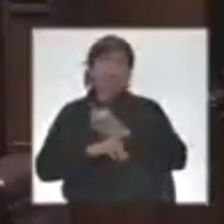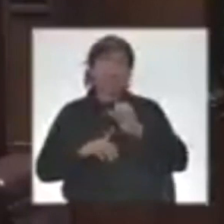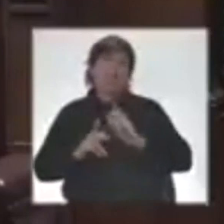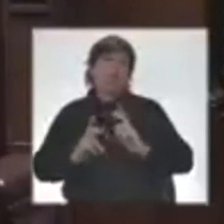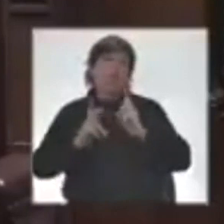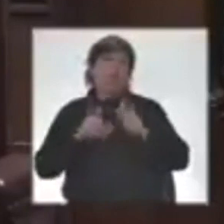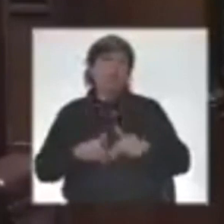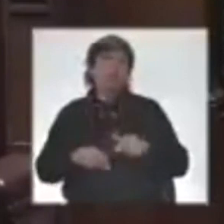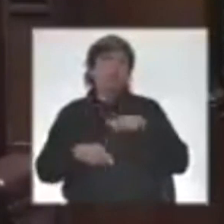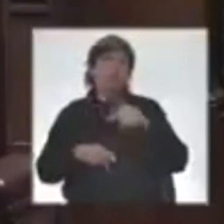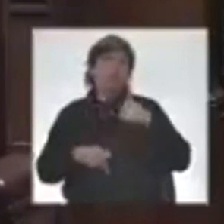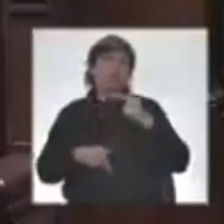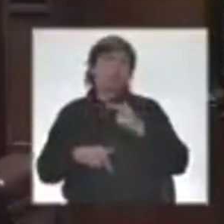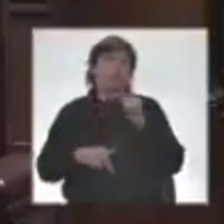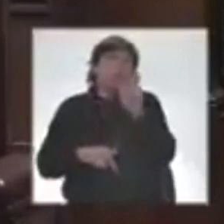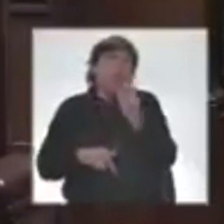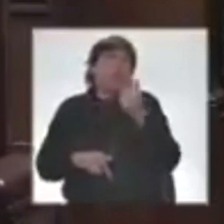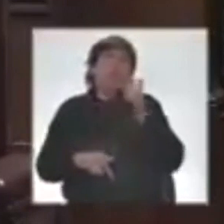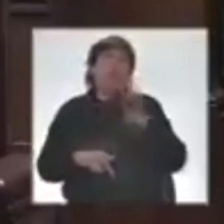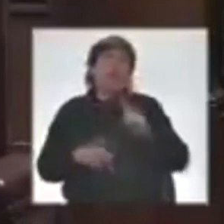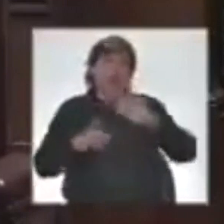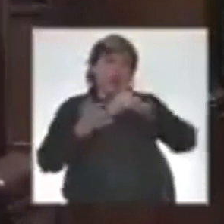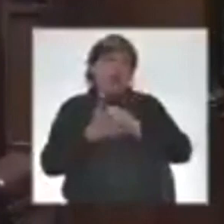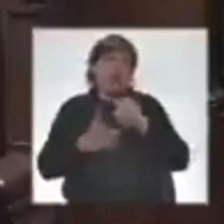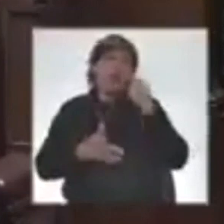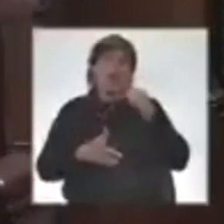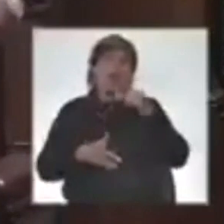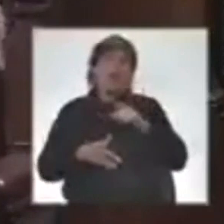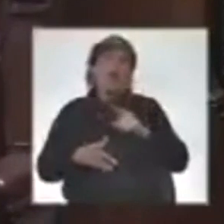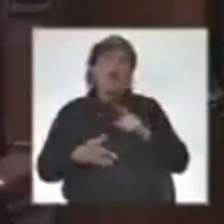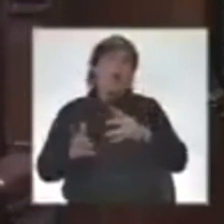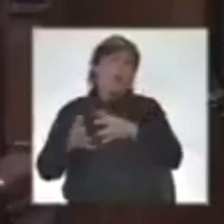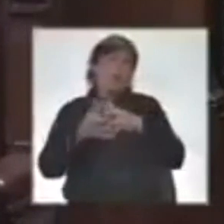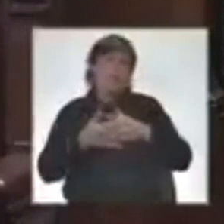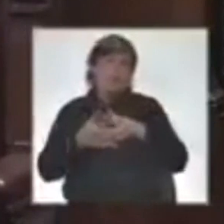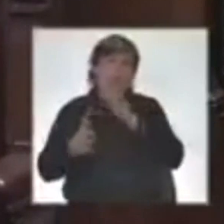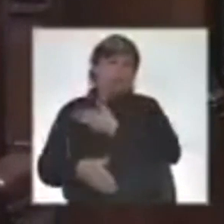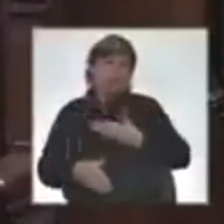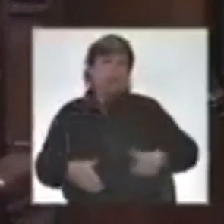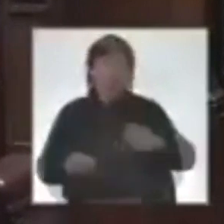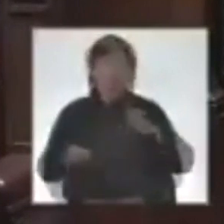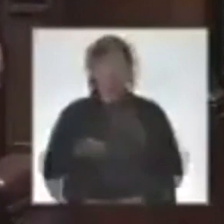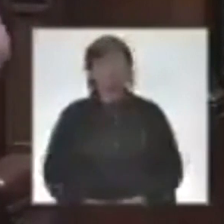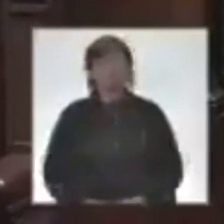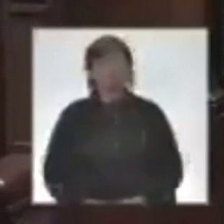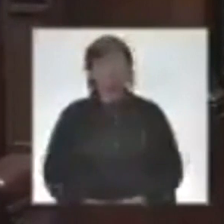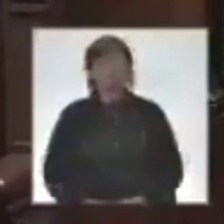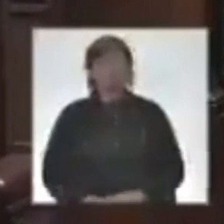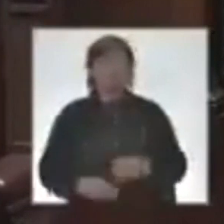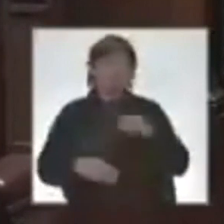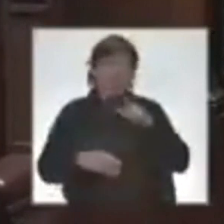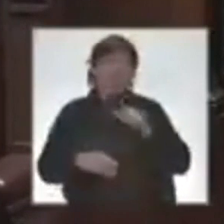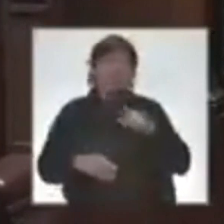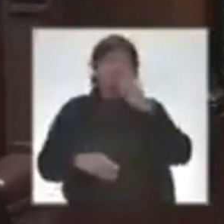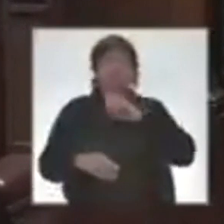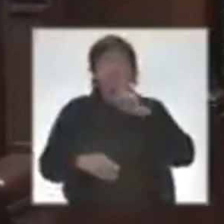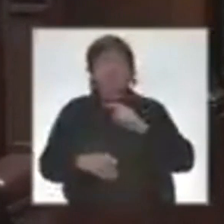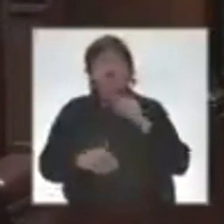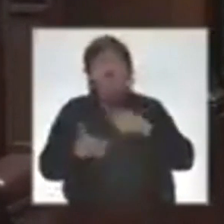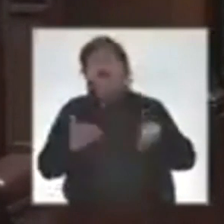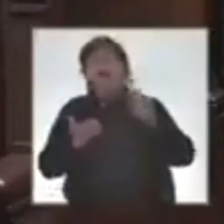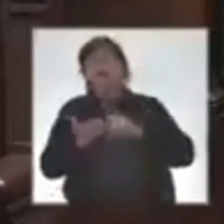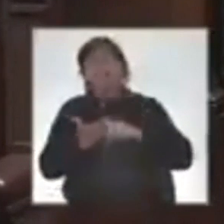sola palabra de bloqueo criminal, genocida del gobierno de los Estados Unidos contra el pueblo de Cuba. Es una hipocresía y además